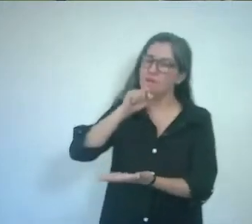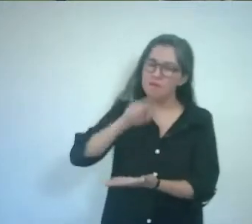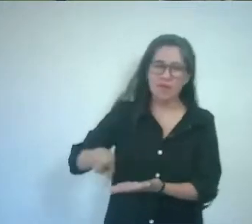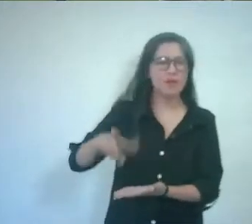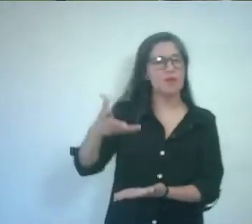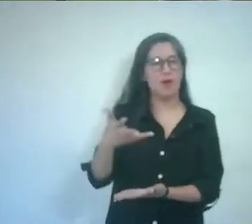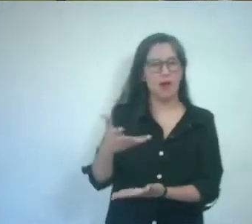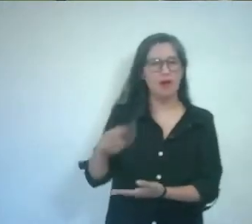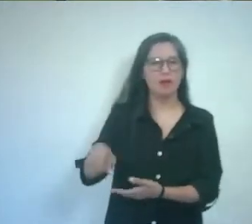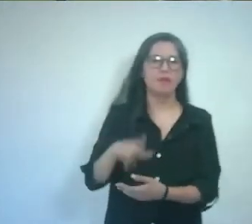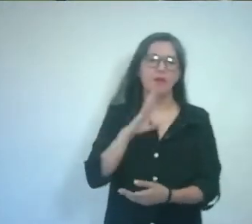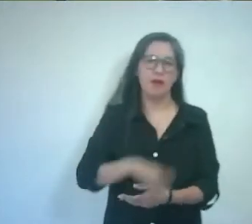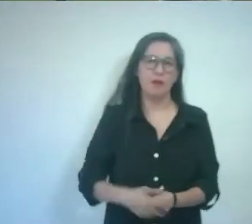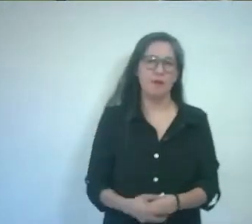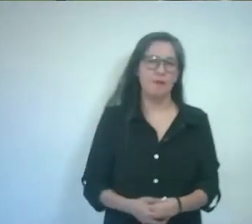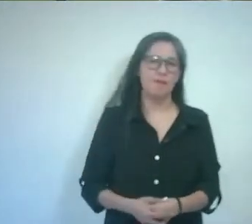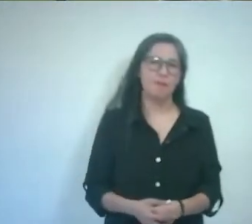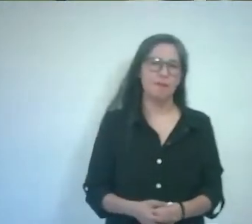prácticas. Bueno.